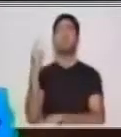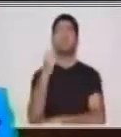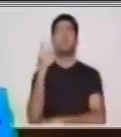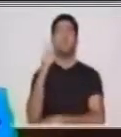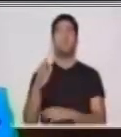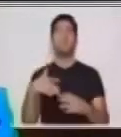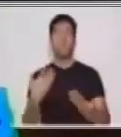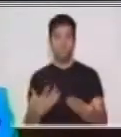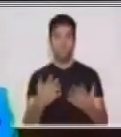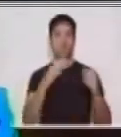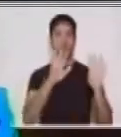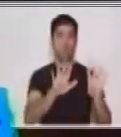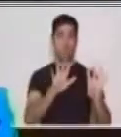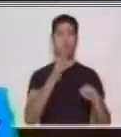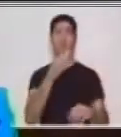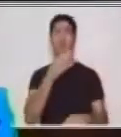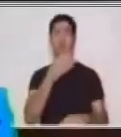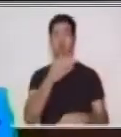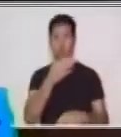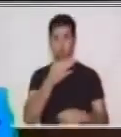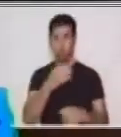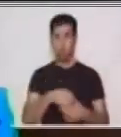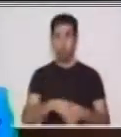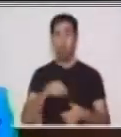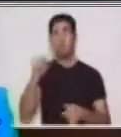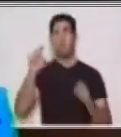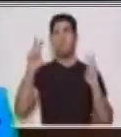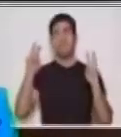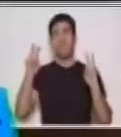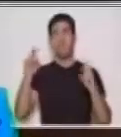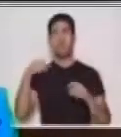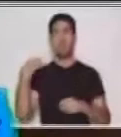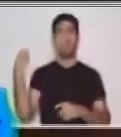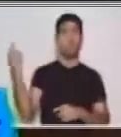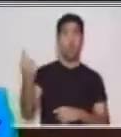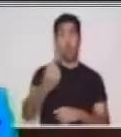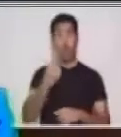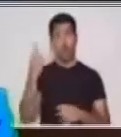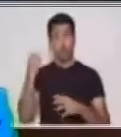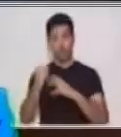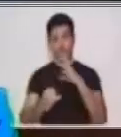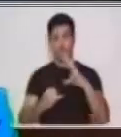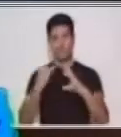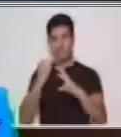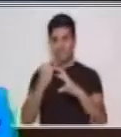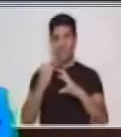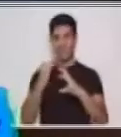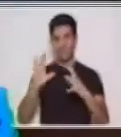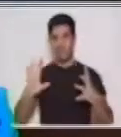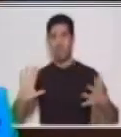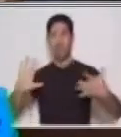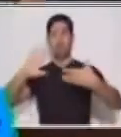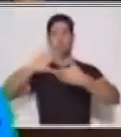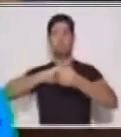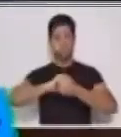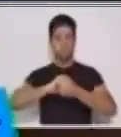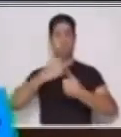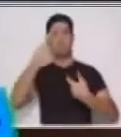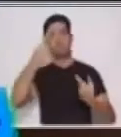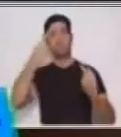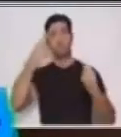9 de agosto, como parte de los acuerdos internacionales de que la mayoría de